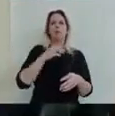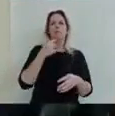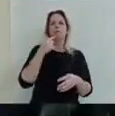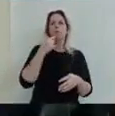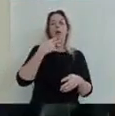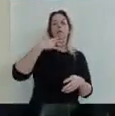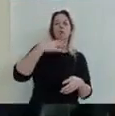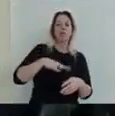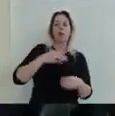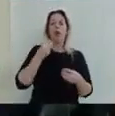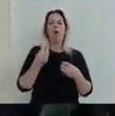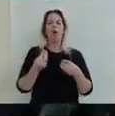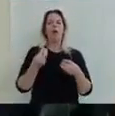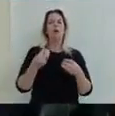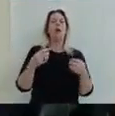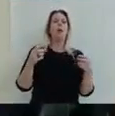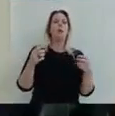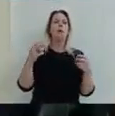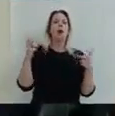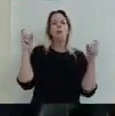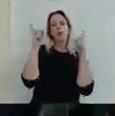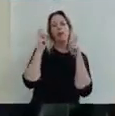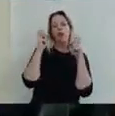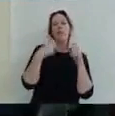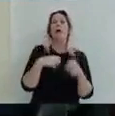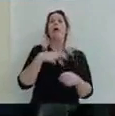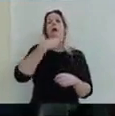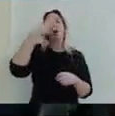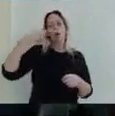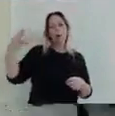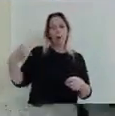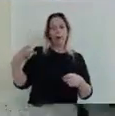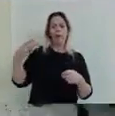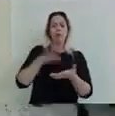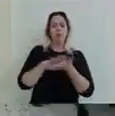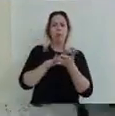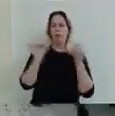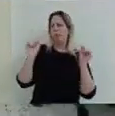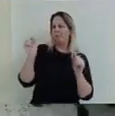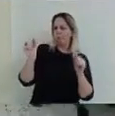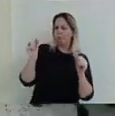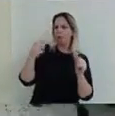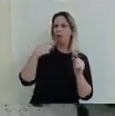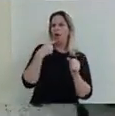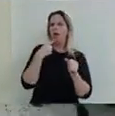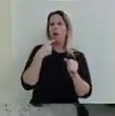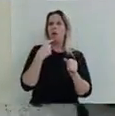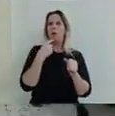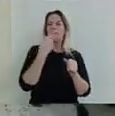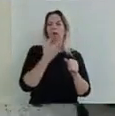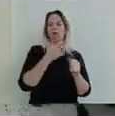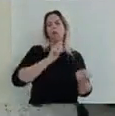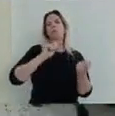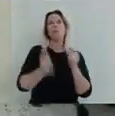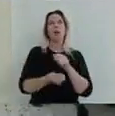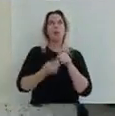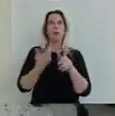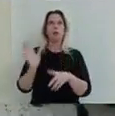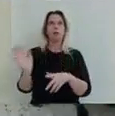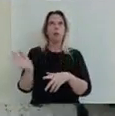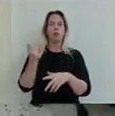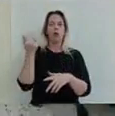opino lo mismo que pasa al DEM, que la nota pasa al DEM. Pongo a consideración la moción de la concejal Miño, aprobado por unanimidad.